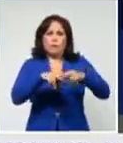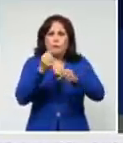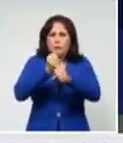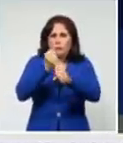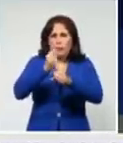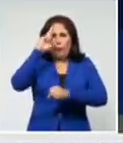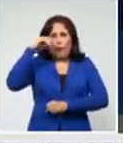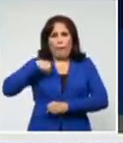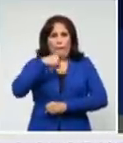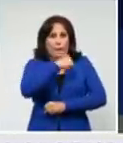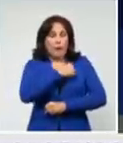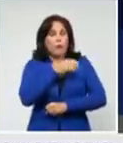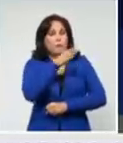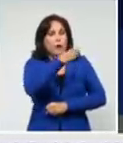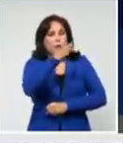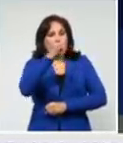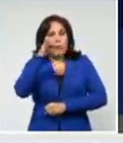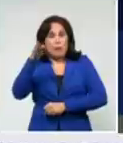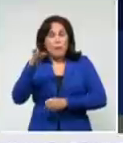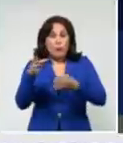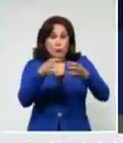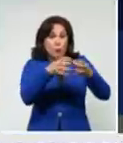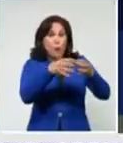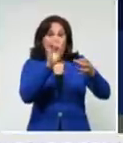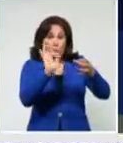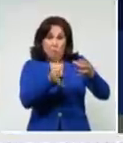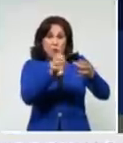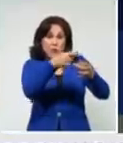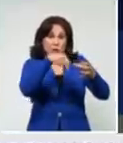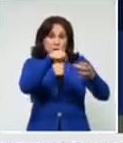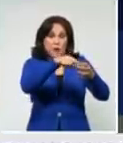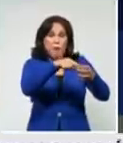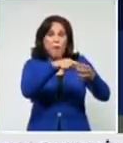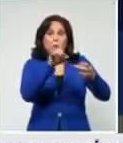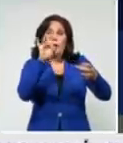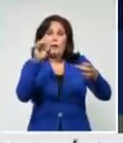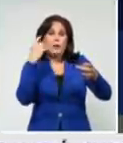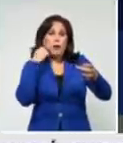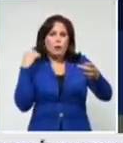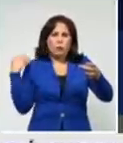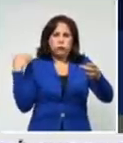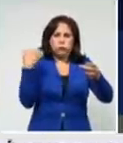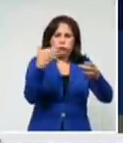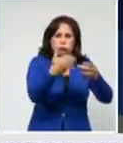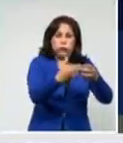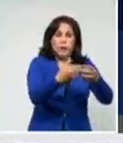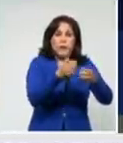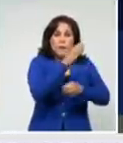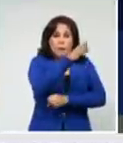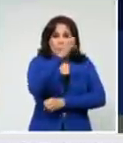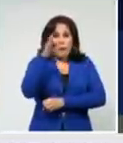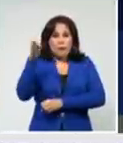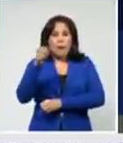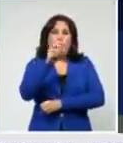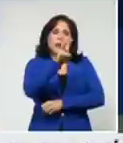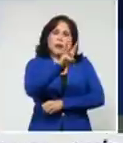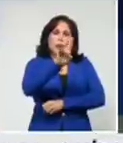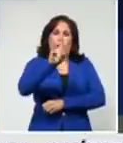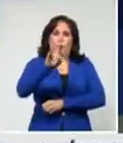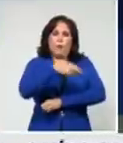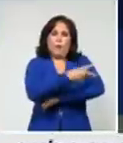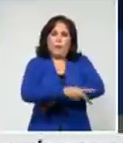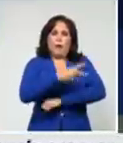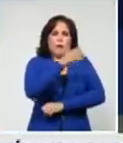salud de la brigada Henry Reeve pues han participado en 39 misiones en 39 países que